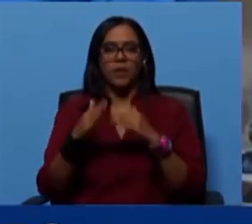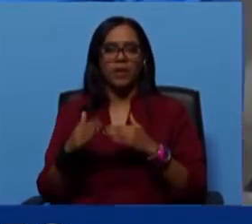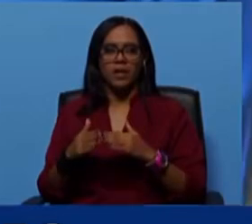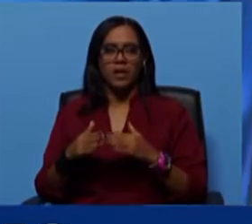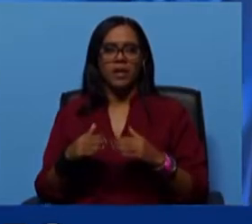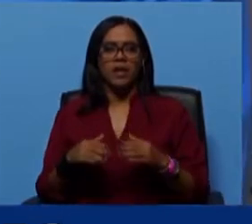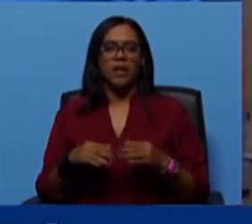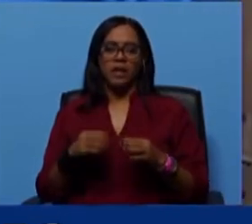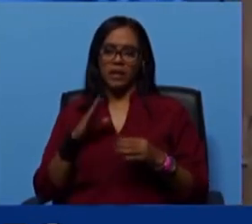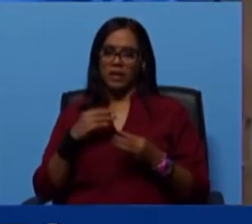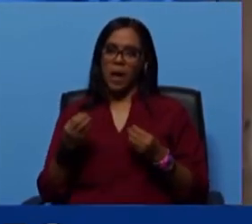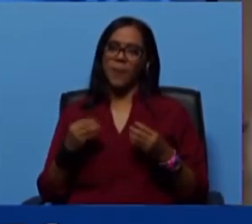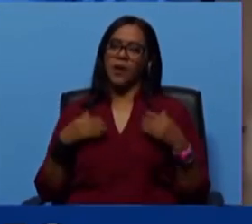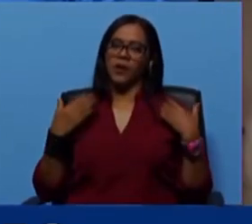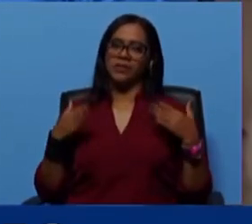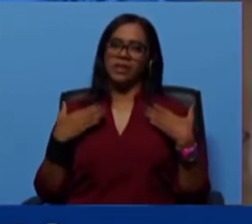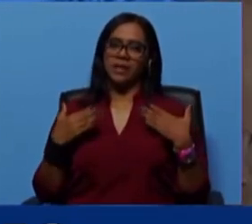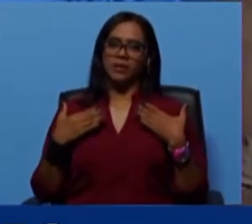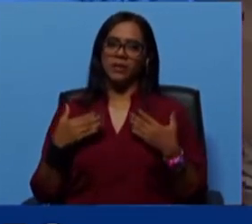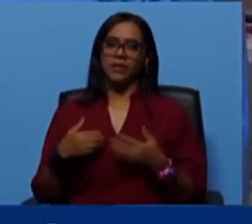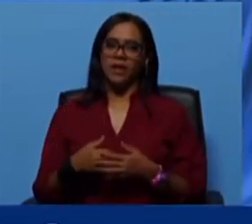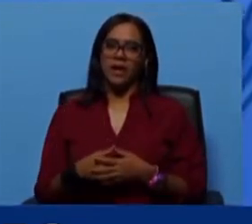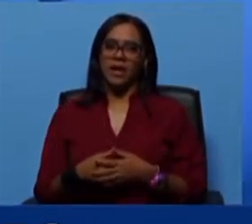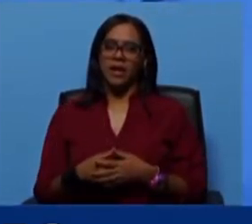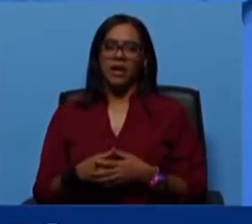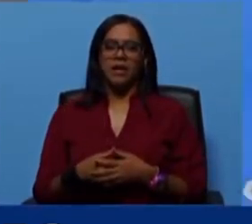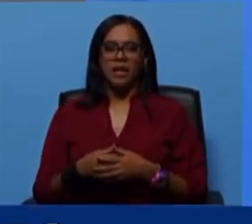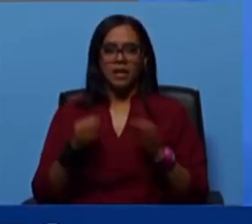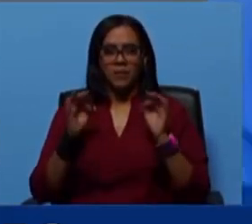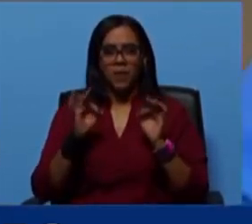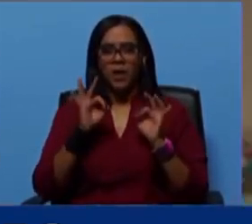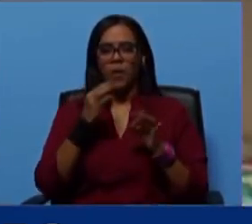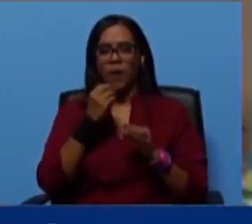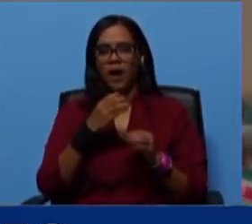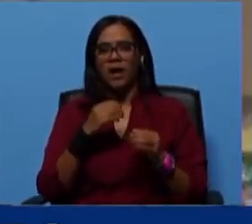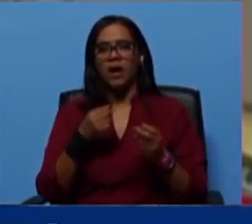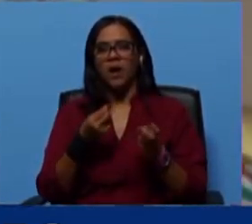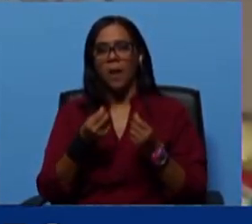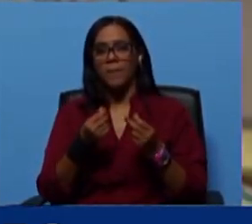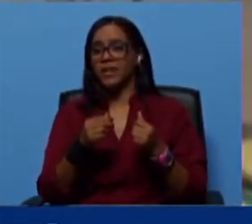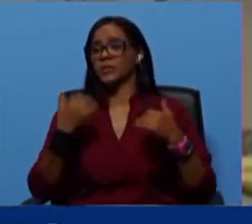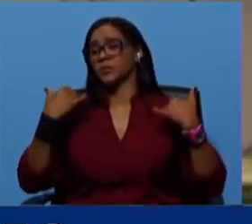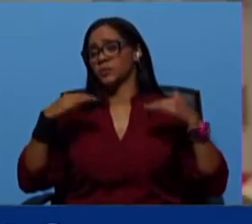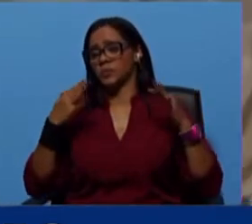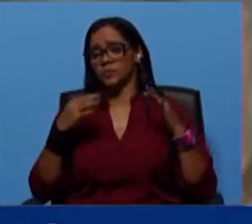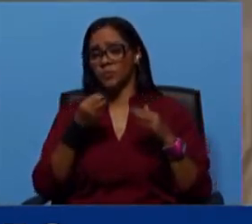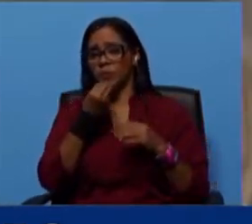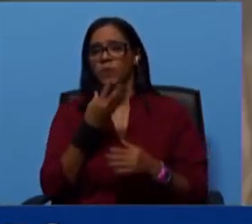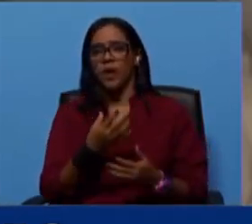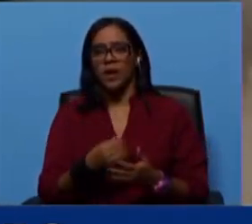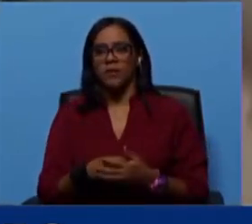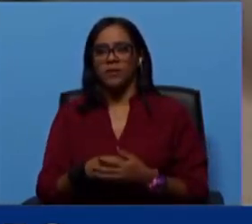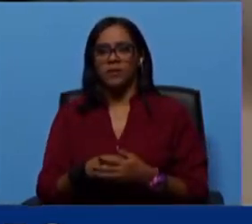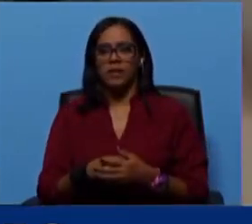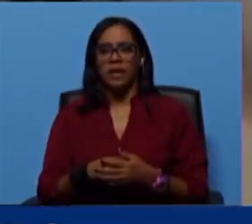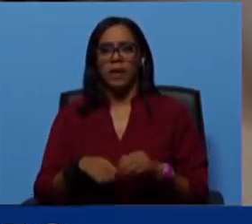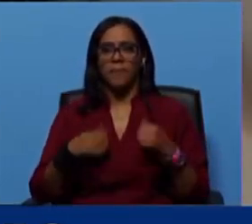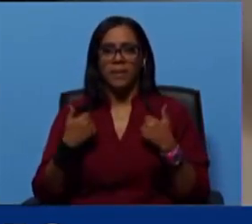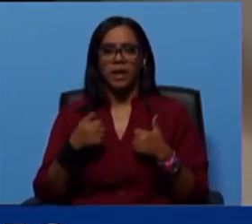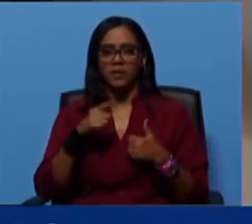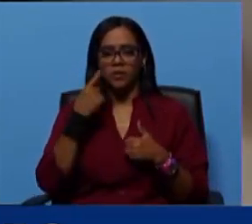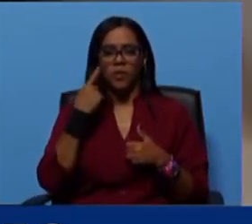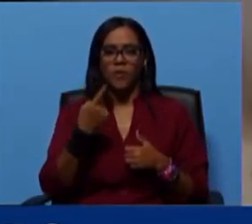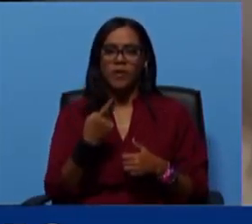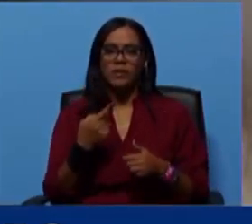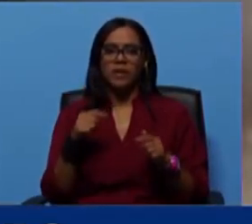que están muy contentos. La mercancía es de calidad. Los precios ni te cuento. Y bueno, más que todo tuviste,